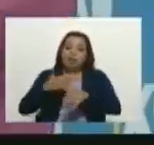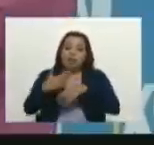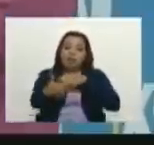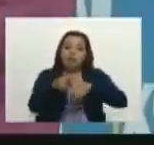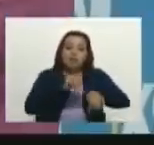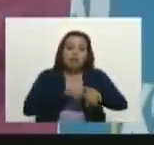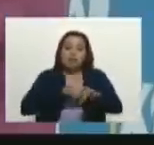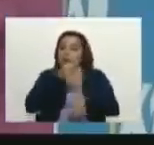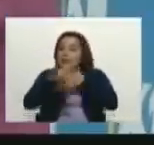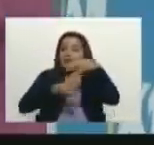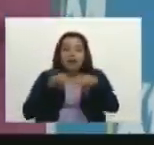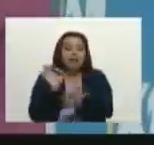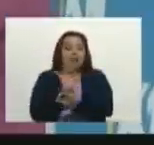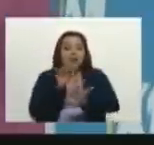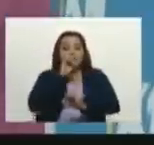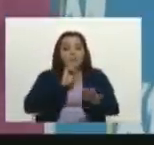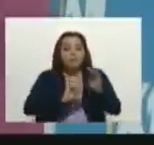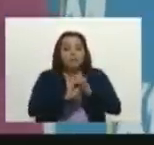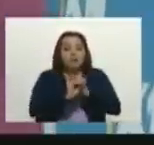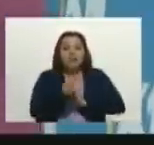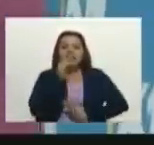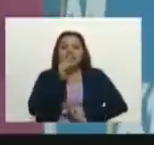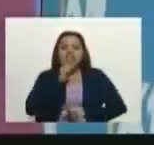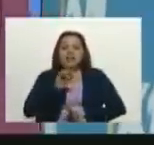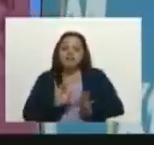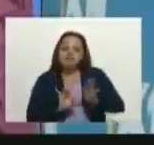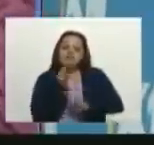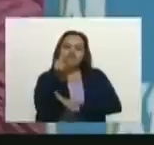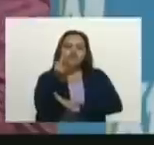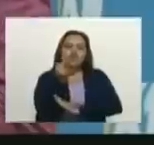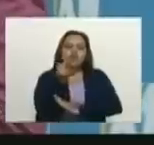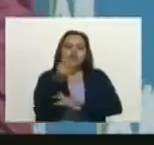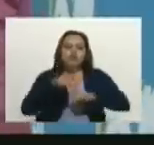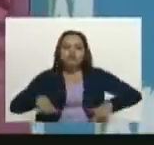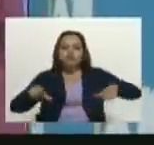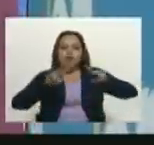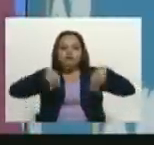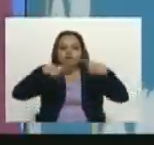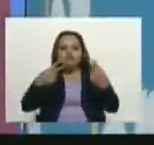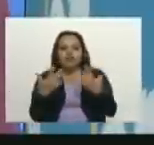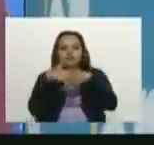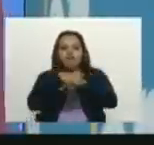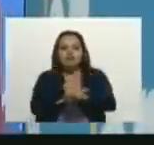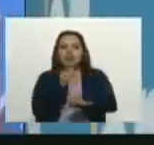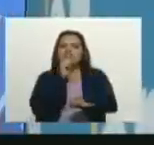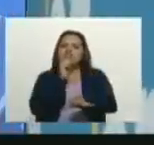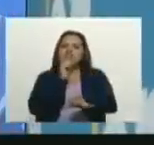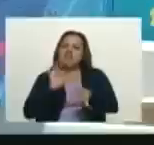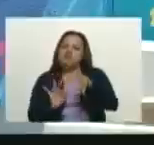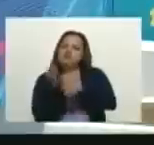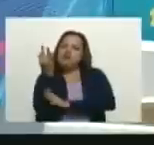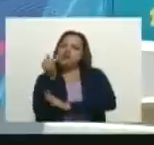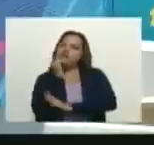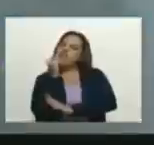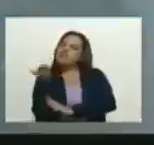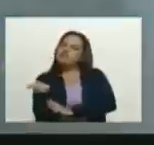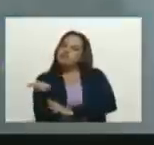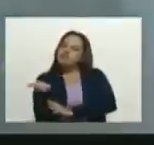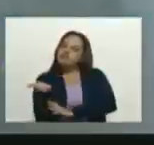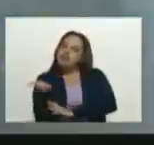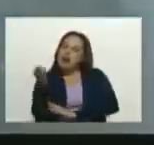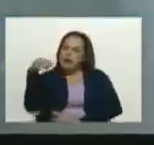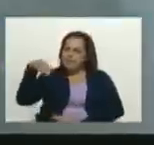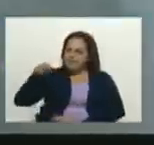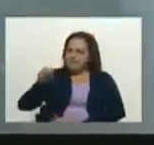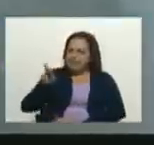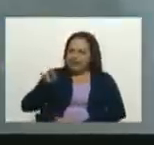eso. ¿Quién fundó las salas de rehabilitación integral? ¿Quién? ¿Quién la fundó? ¿Ah? ¿María Corina